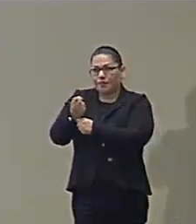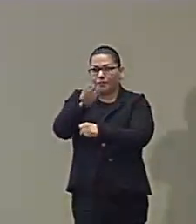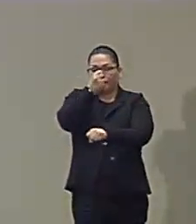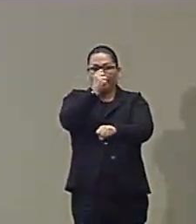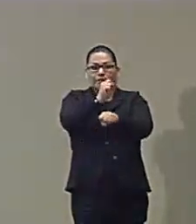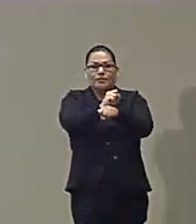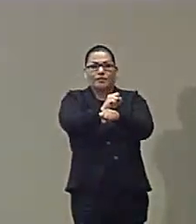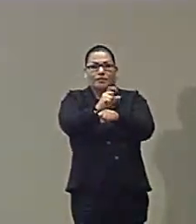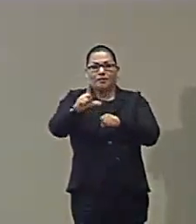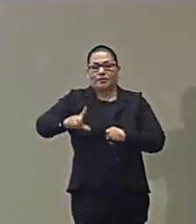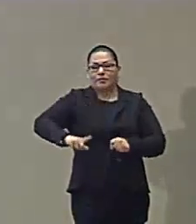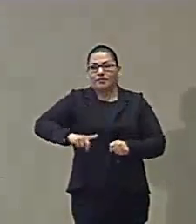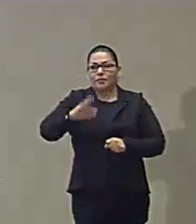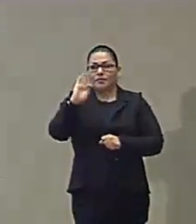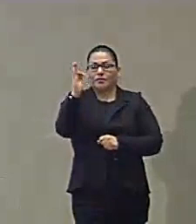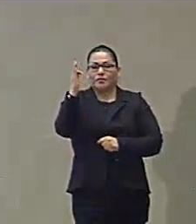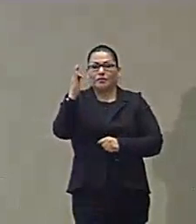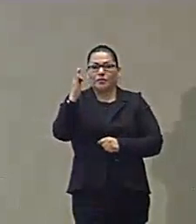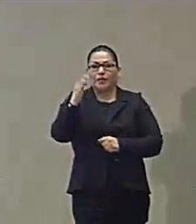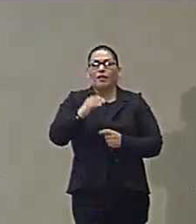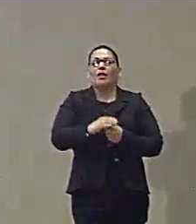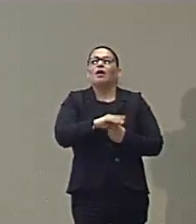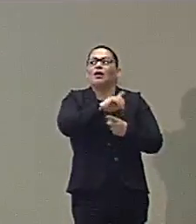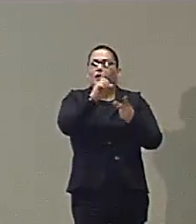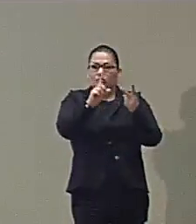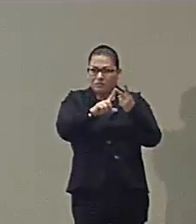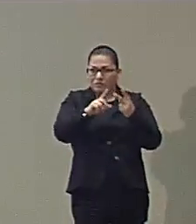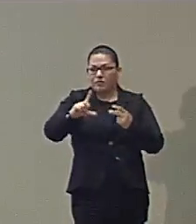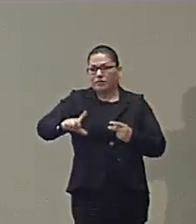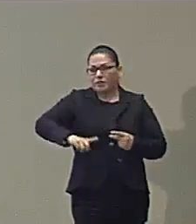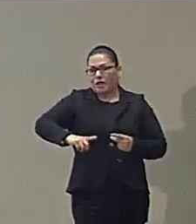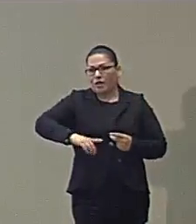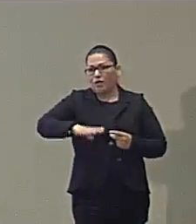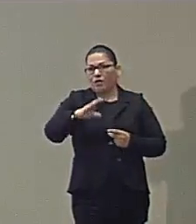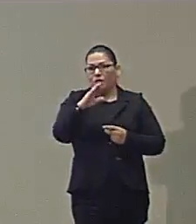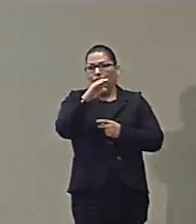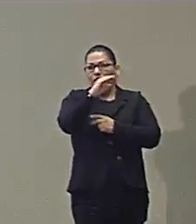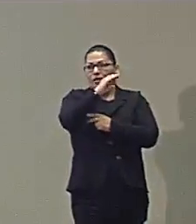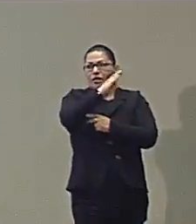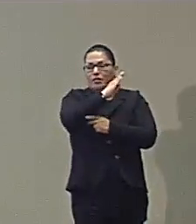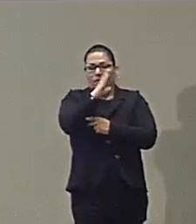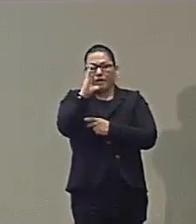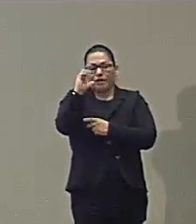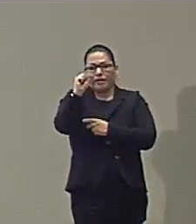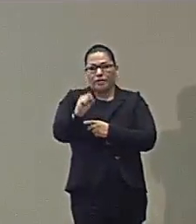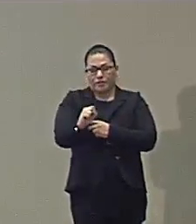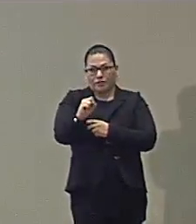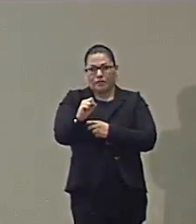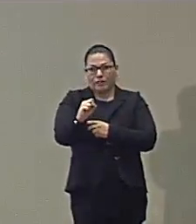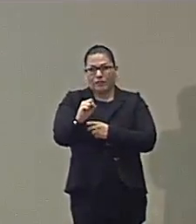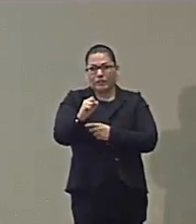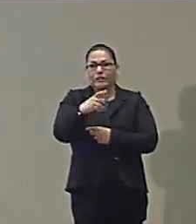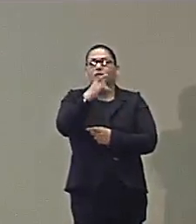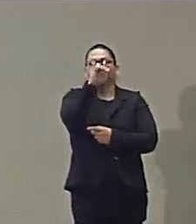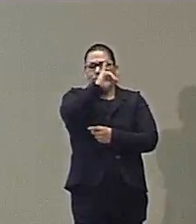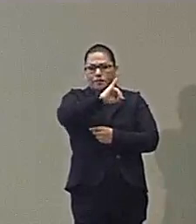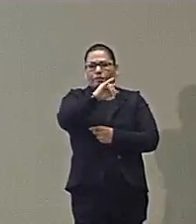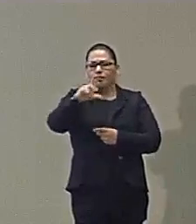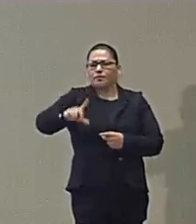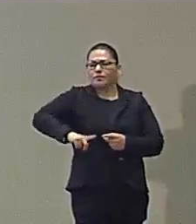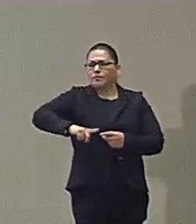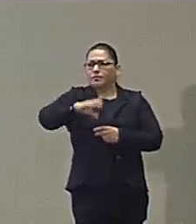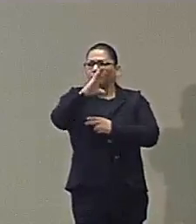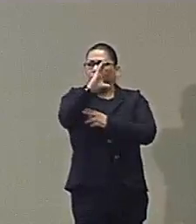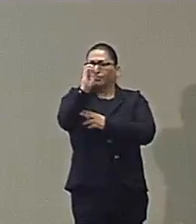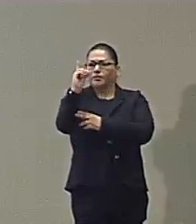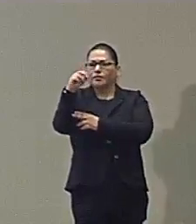al gobernador del estado de baja california sur así como al jefe de gobierno de la ciudad de mexico